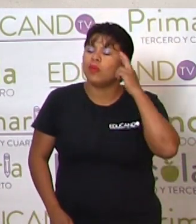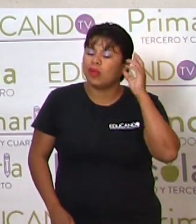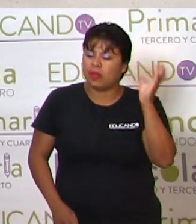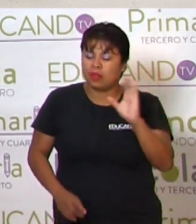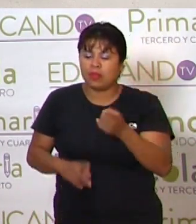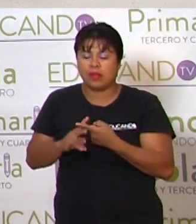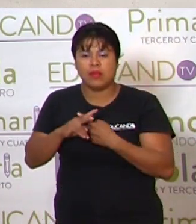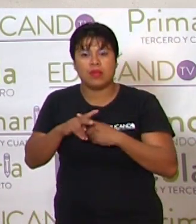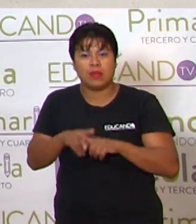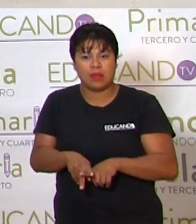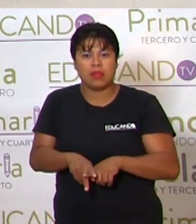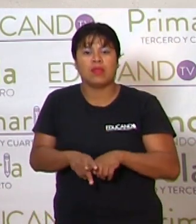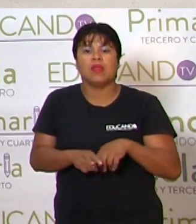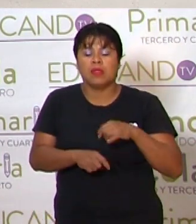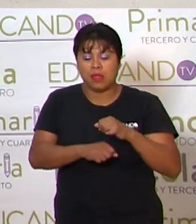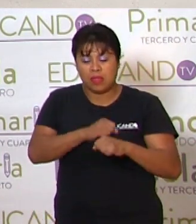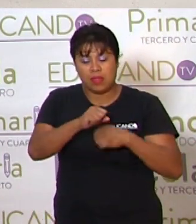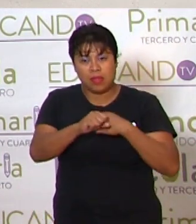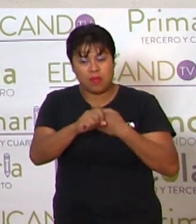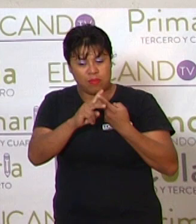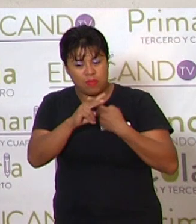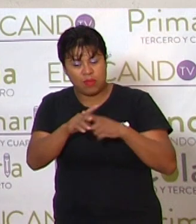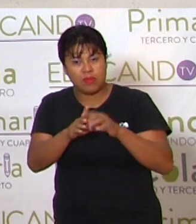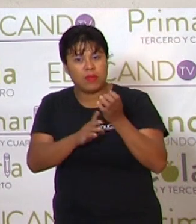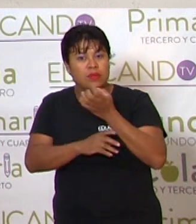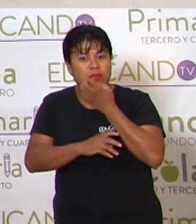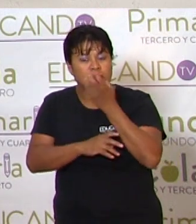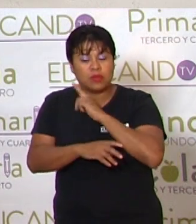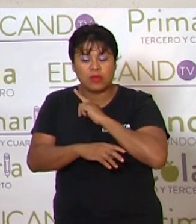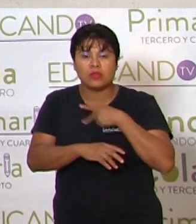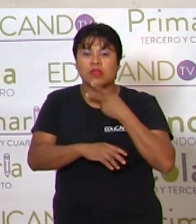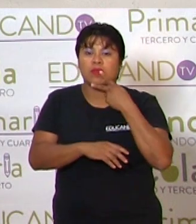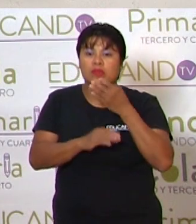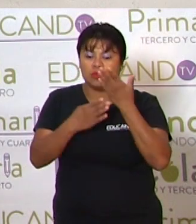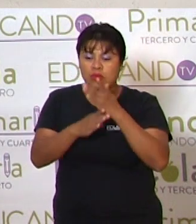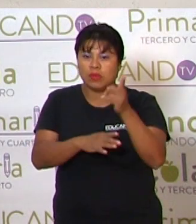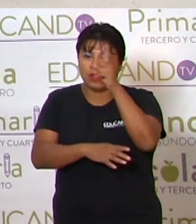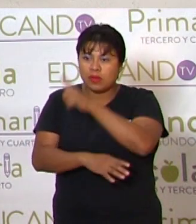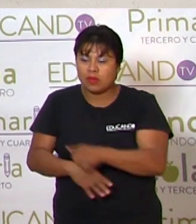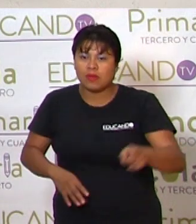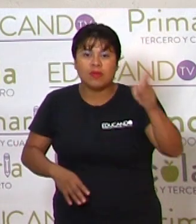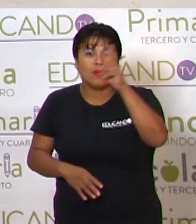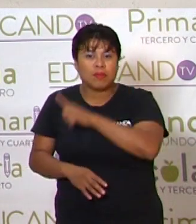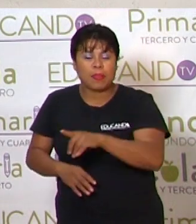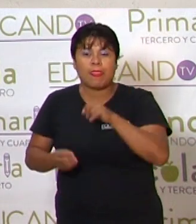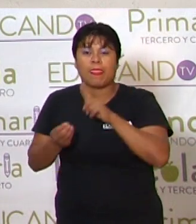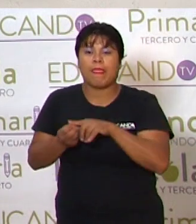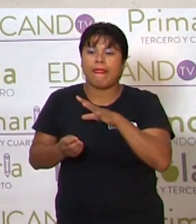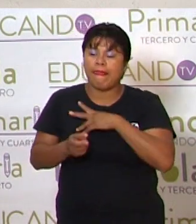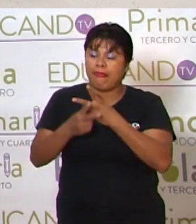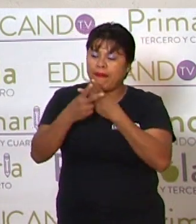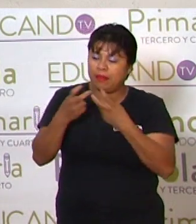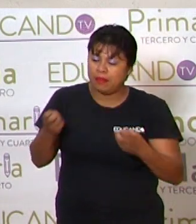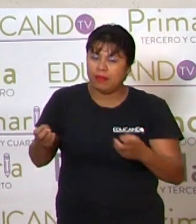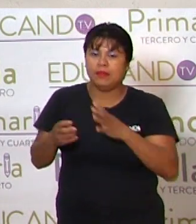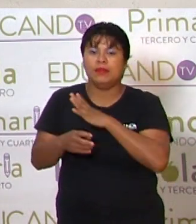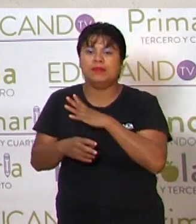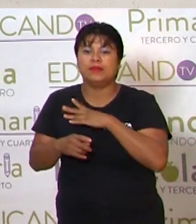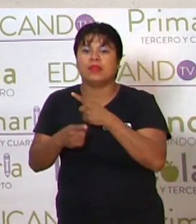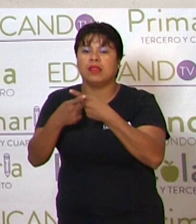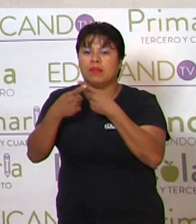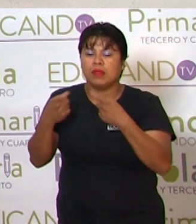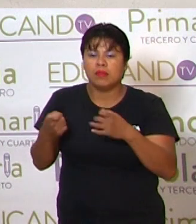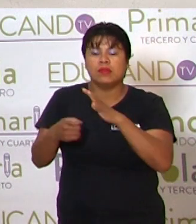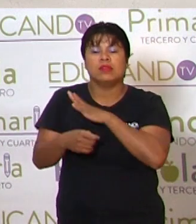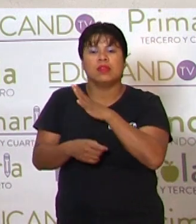¿Recuerdas que al inicio del ciclo escolar hablamos de nuestra ruleta, donde venían adjetivos, donde venían